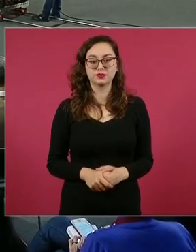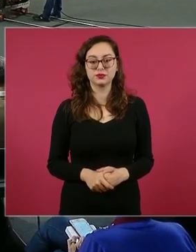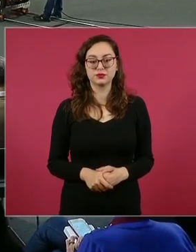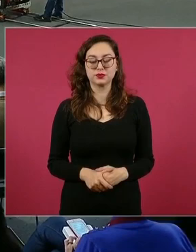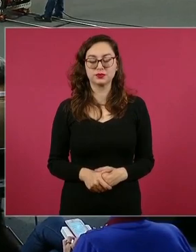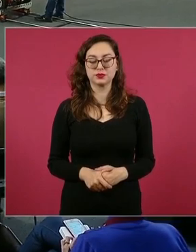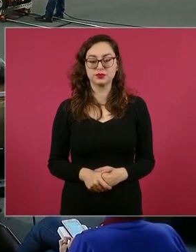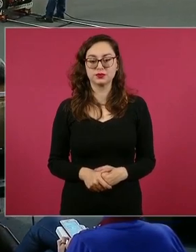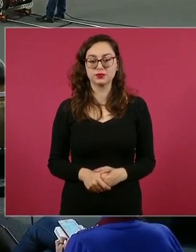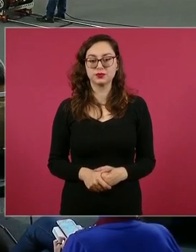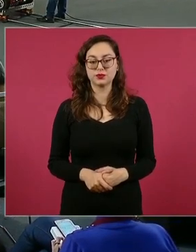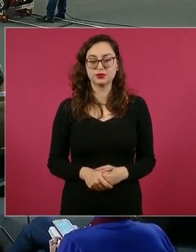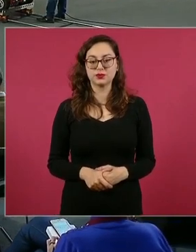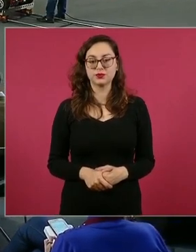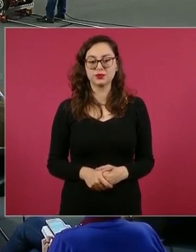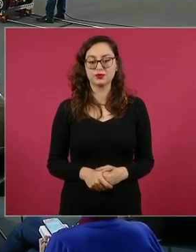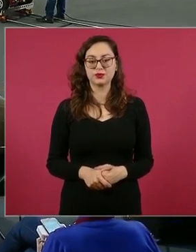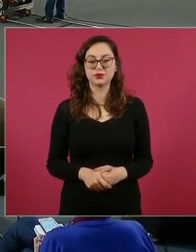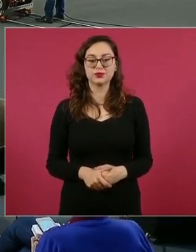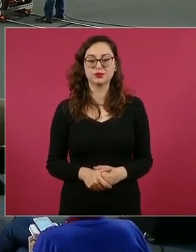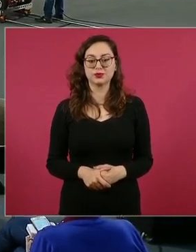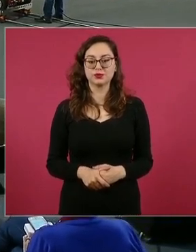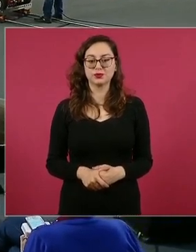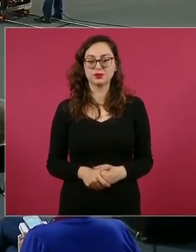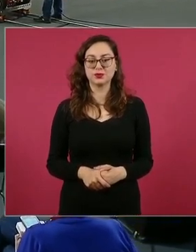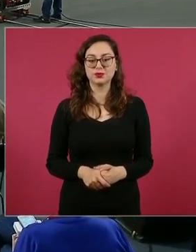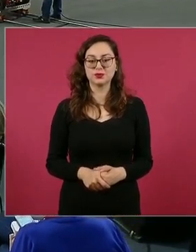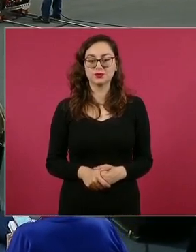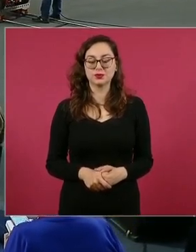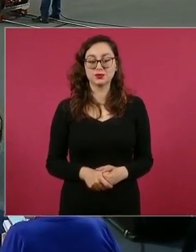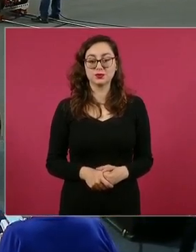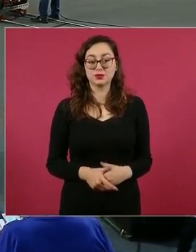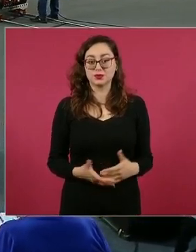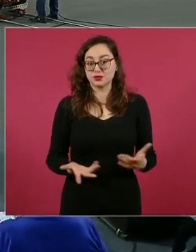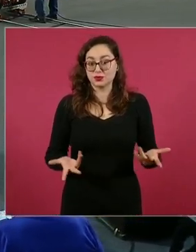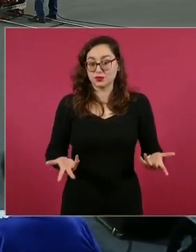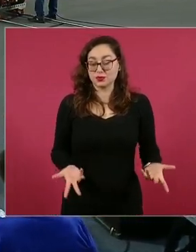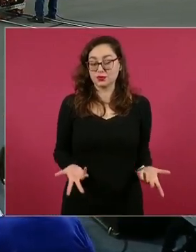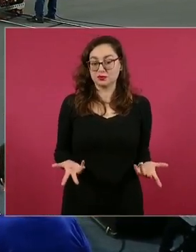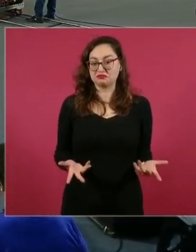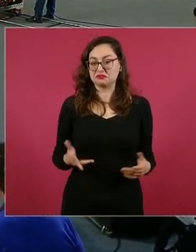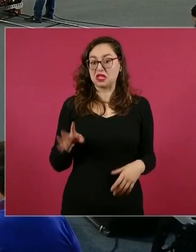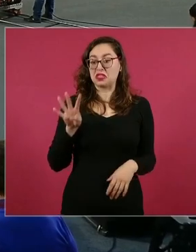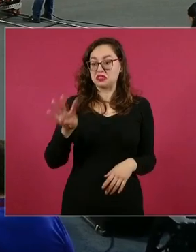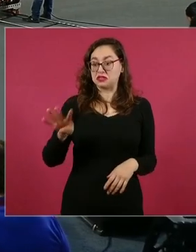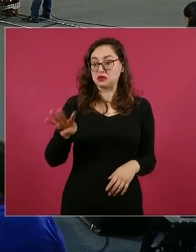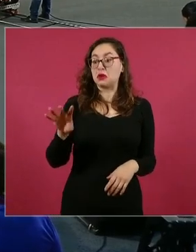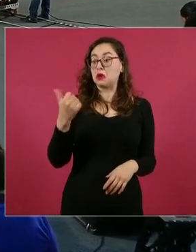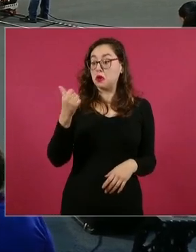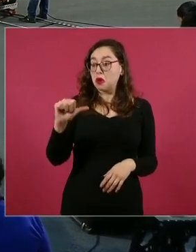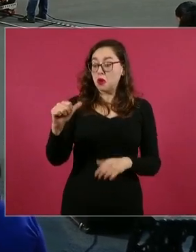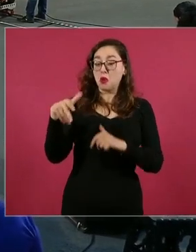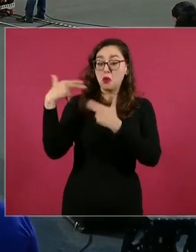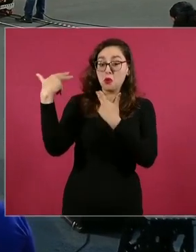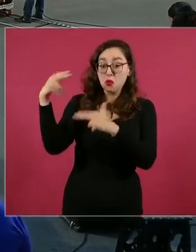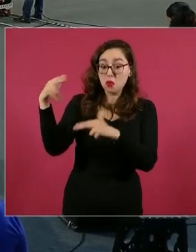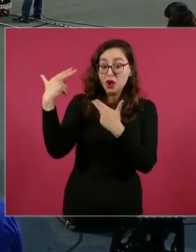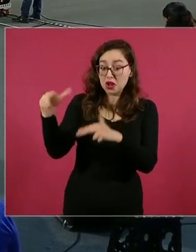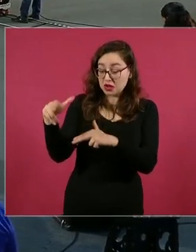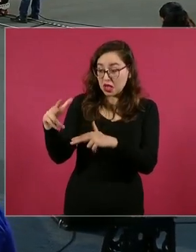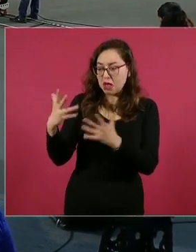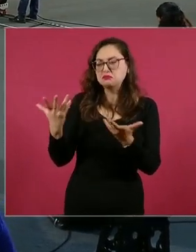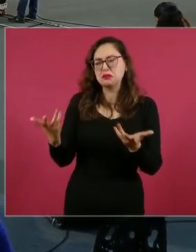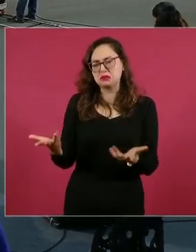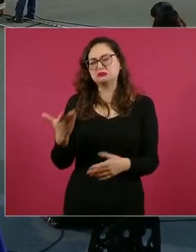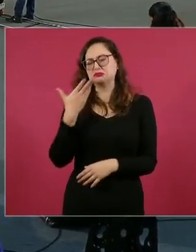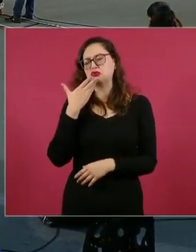trabajan y este si van a hacer la huelga del 19 pues nada más les encargaría